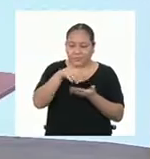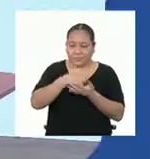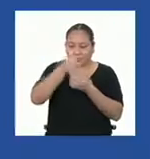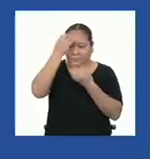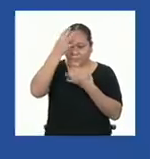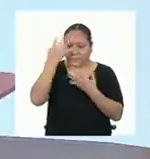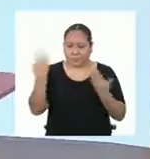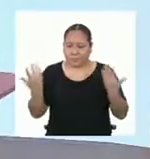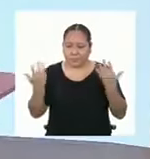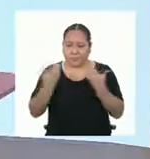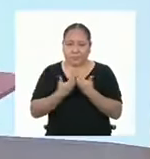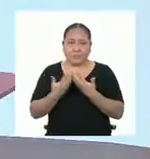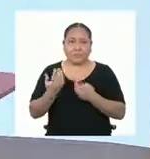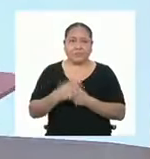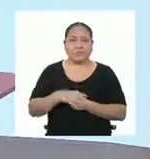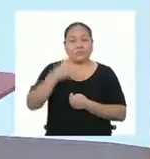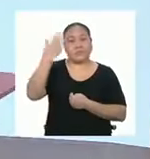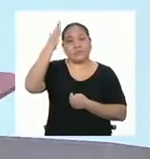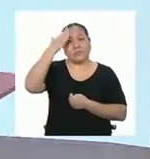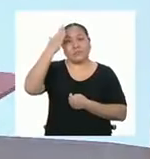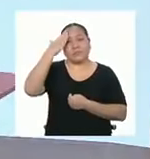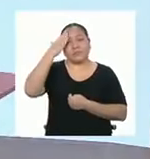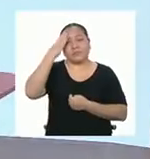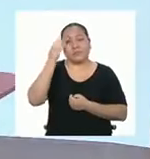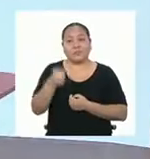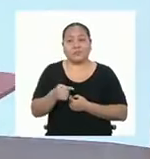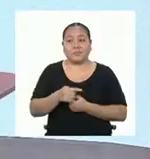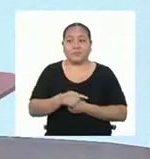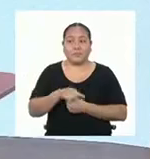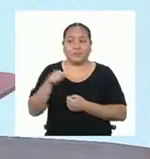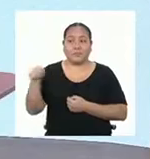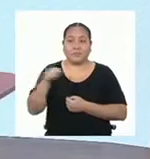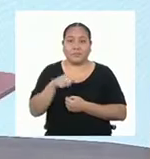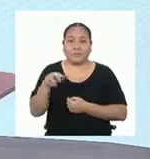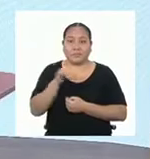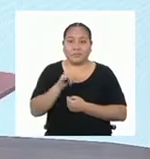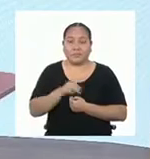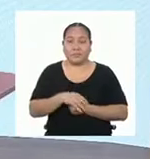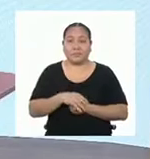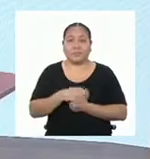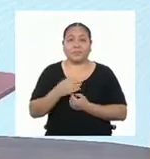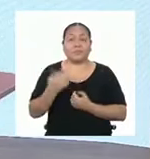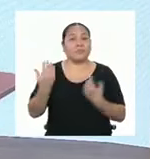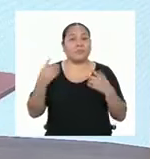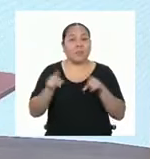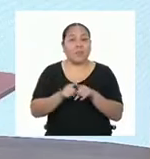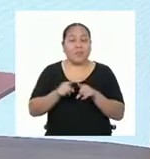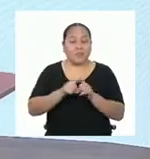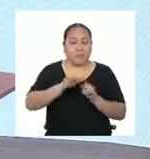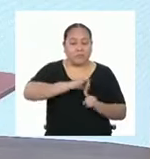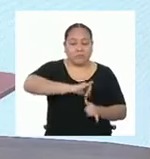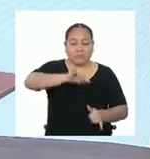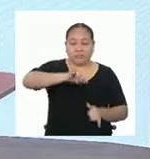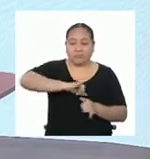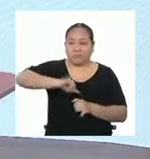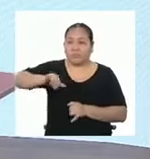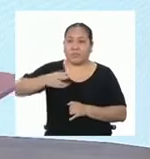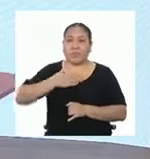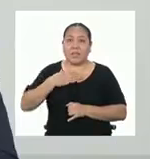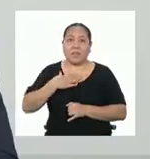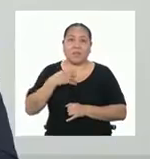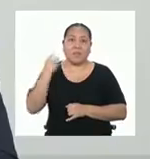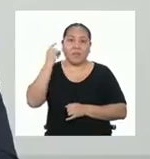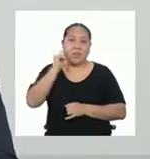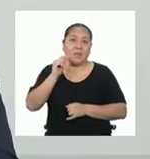comenzar a comparar Ya sabemos los criterios de congruencia Y tenemos también las medidas de los terrenos de mi tía y de mi